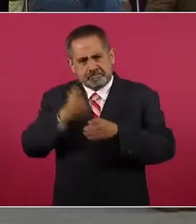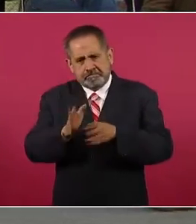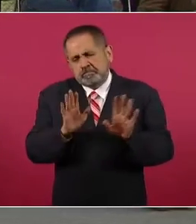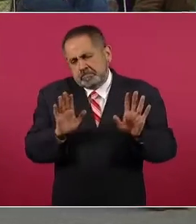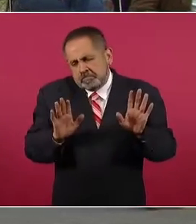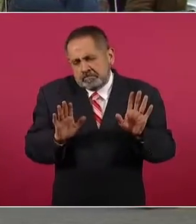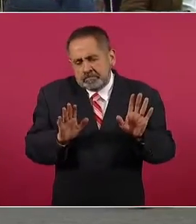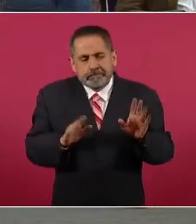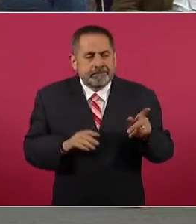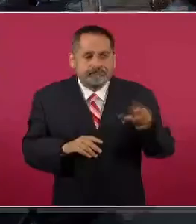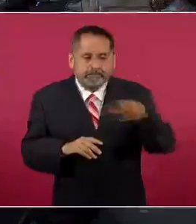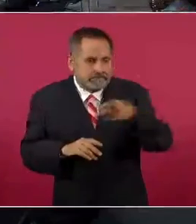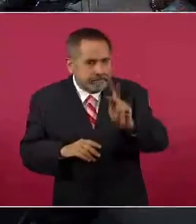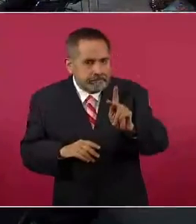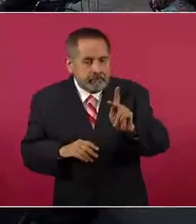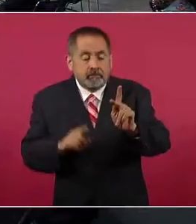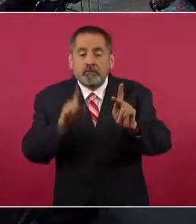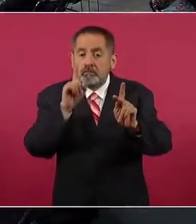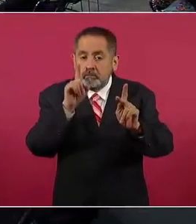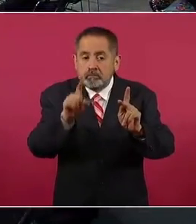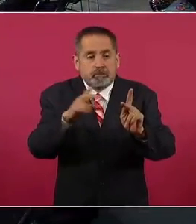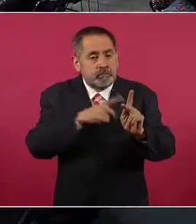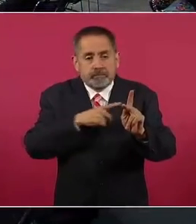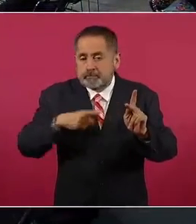nada más que no pueden